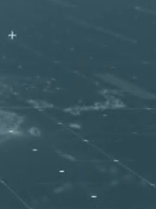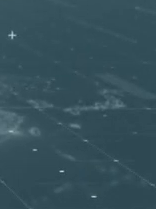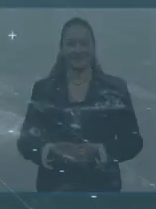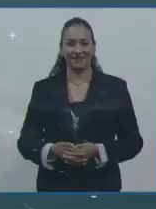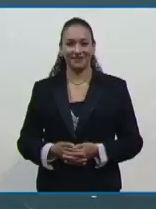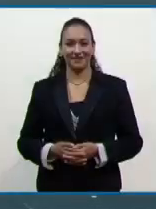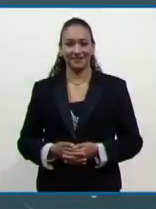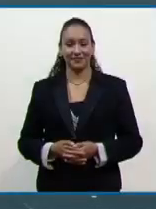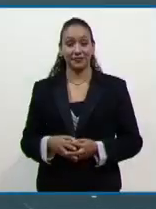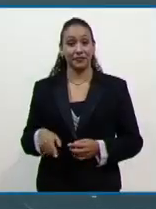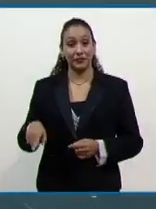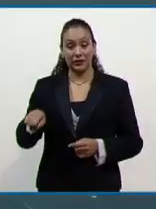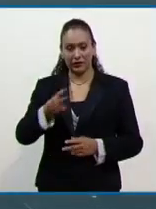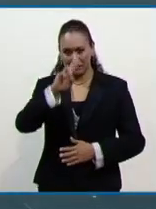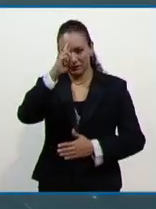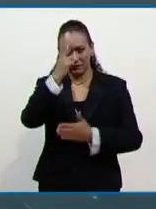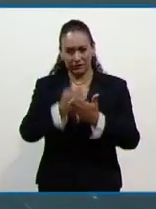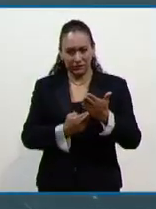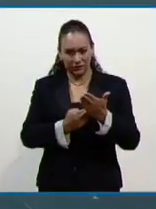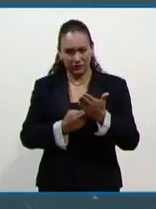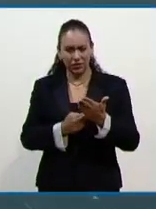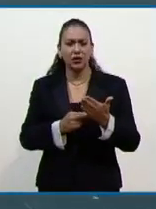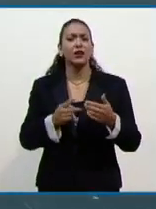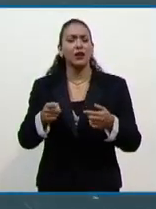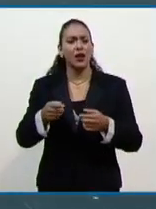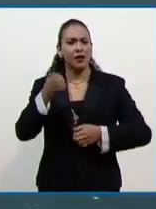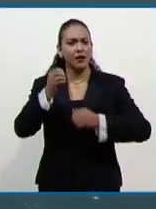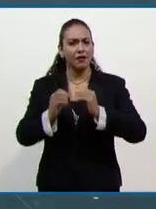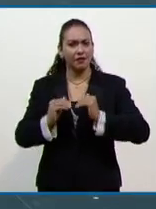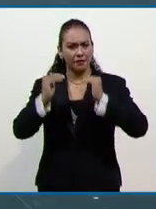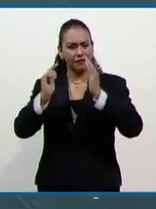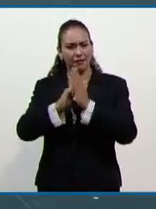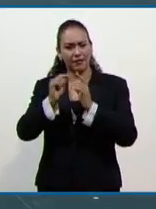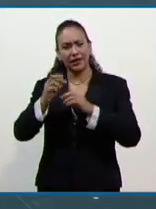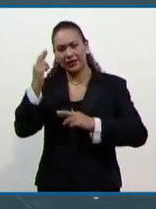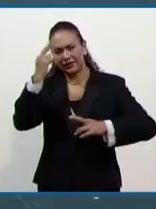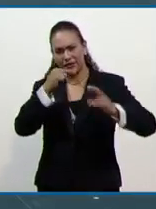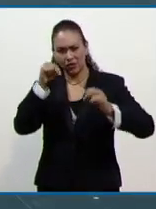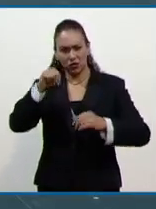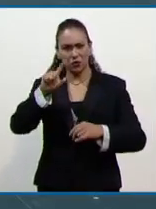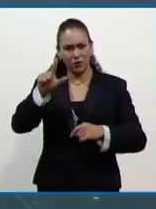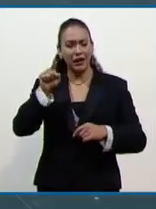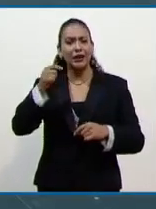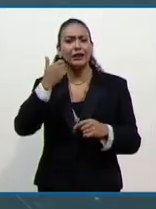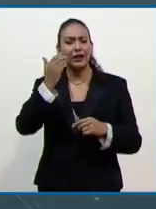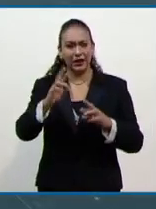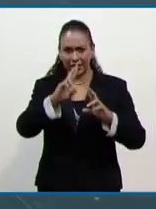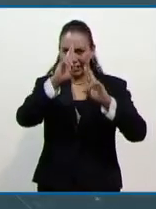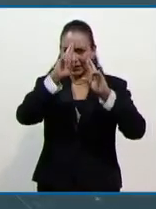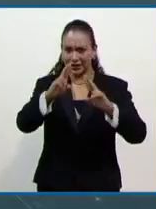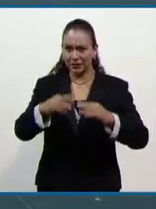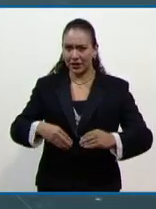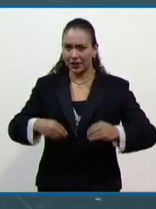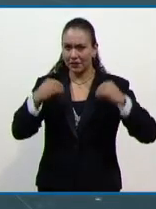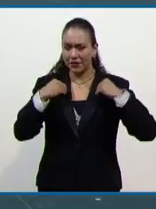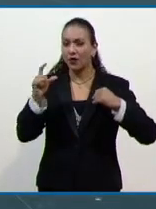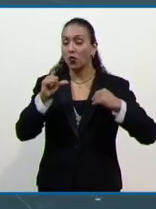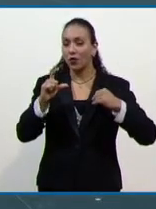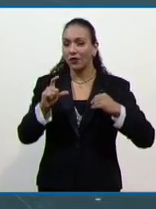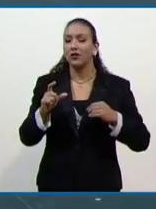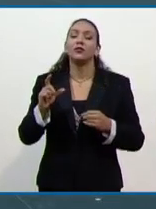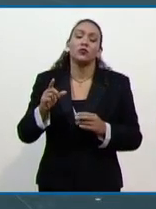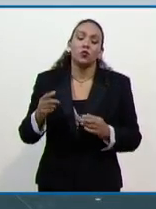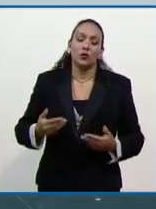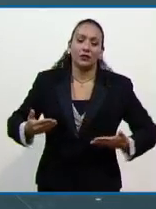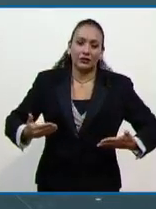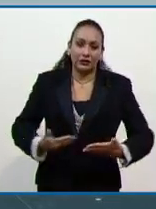Por violar el principio de laicidad, la Corte invalidó disposición de Nuevo León que fomentaba el respeto a la vida desde la concepción hasta la